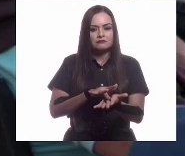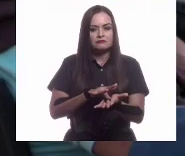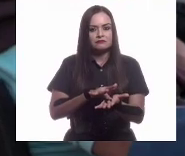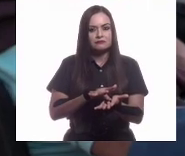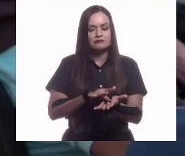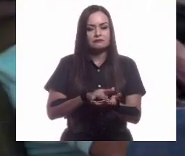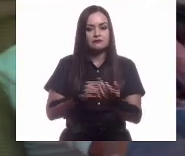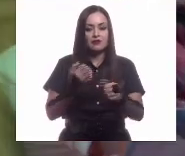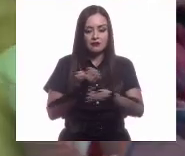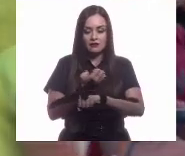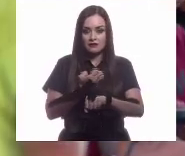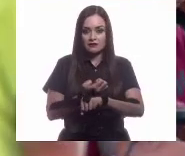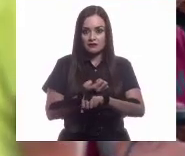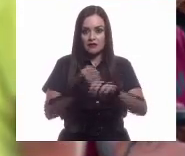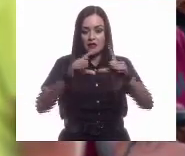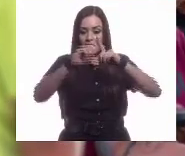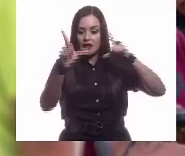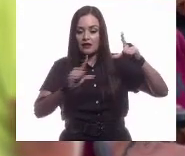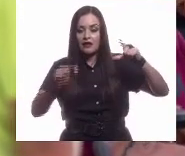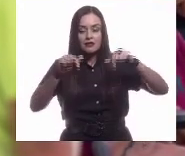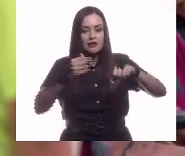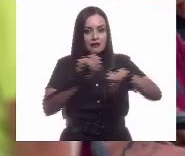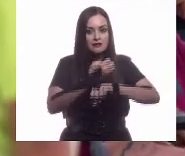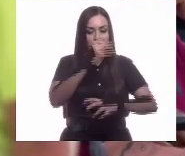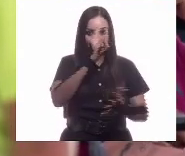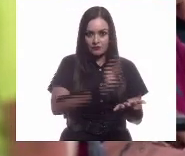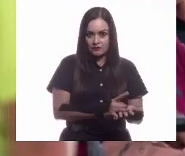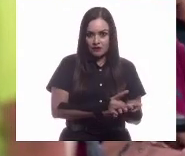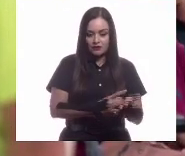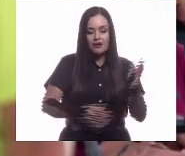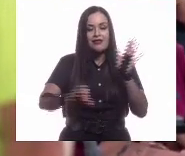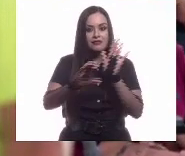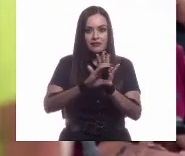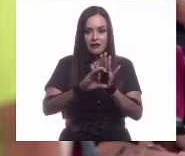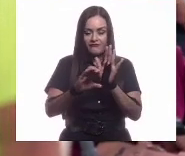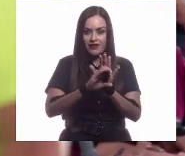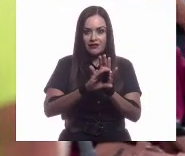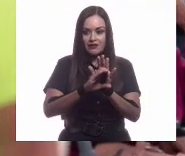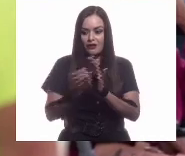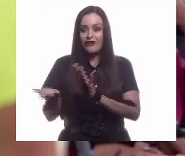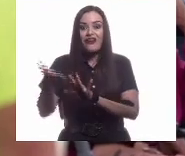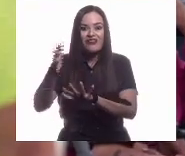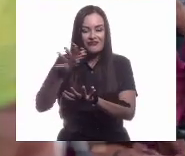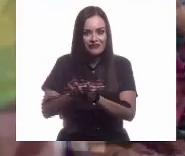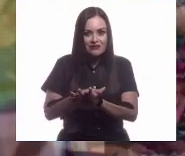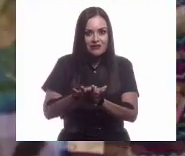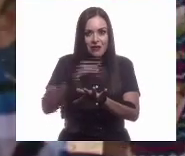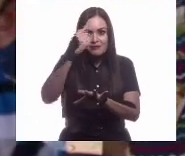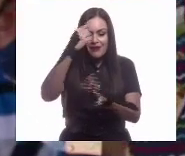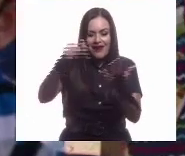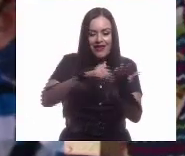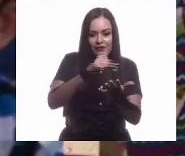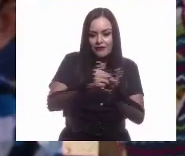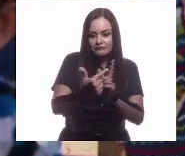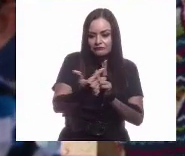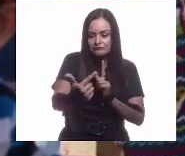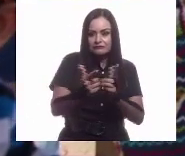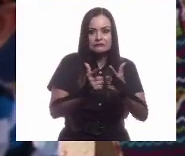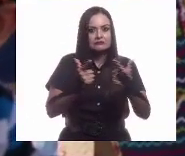Somos el único estado en el país en construir recámaras incluyentes con espacios adecuados para